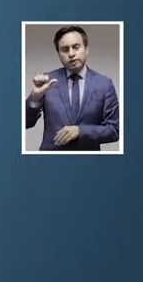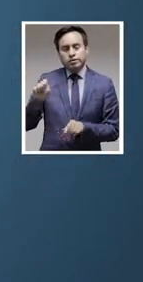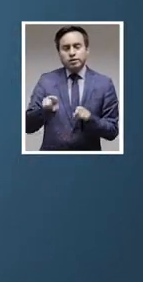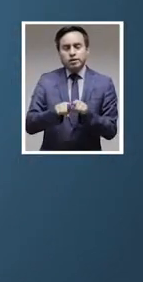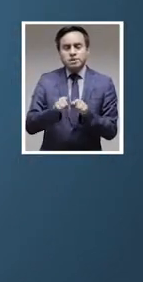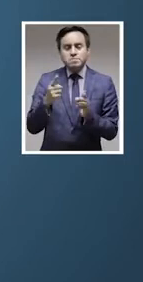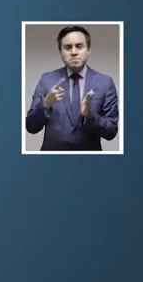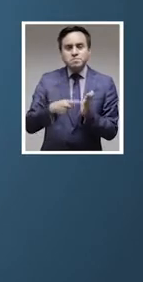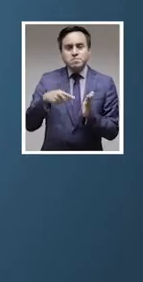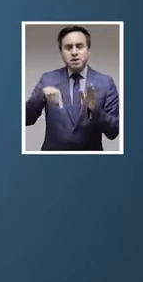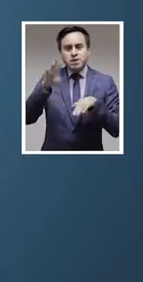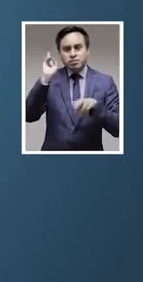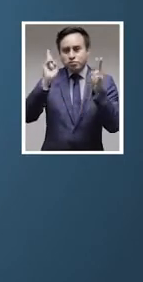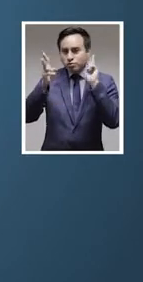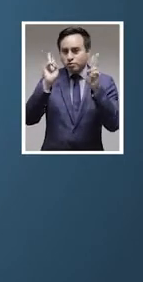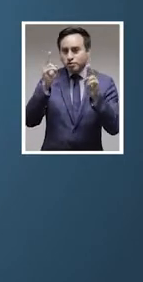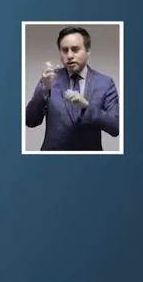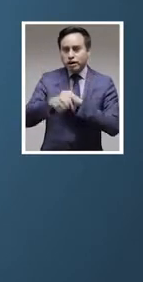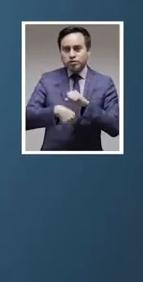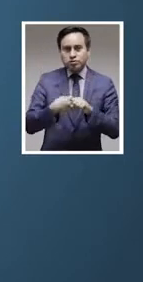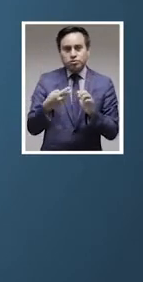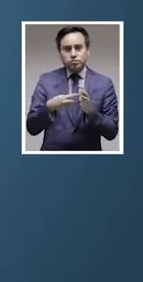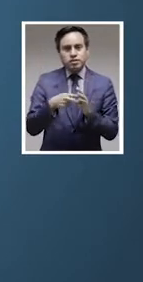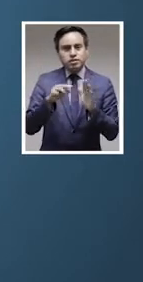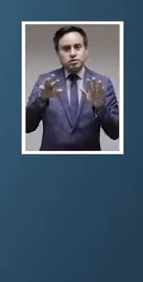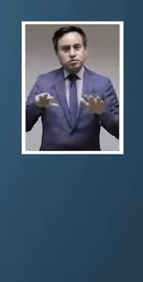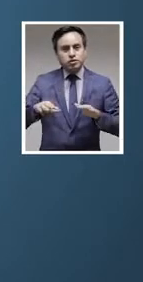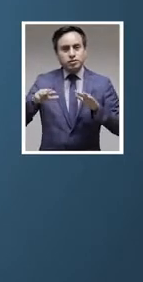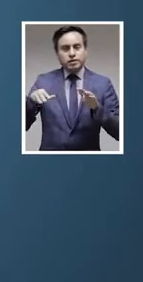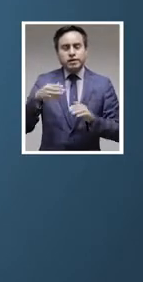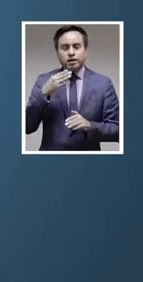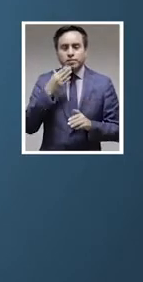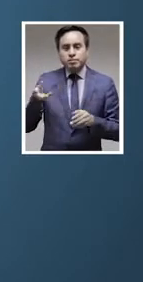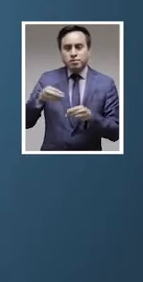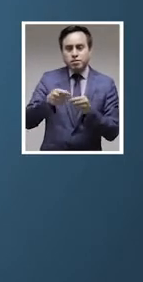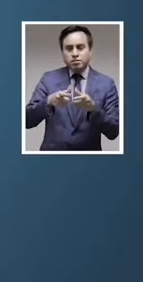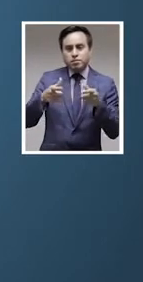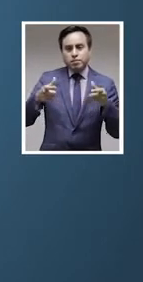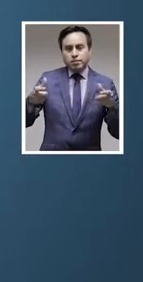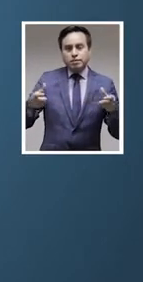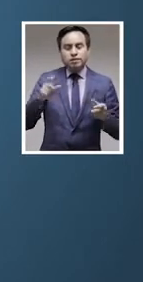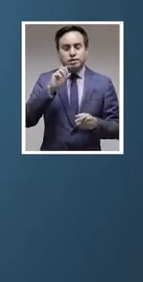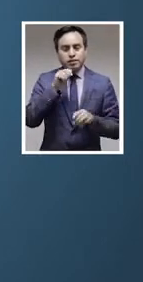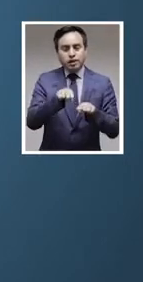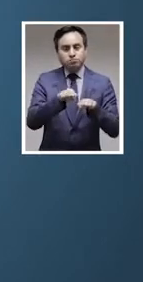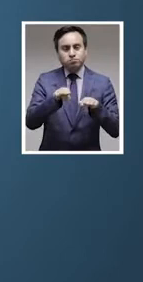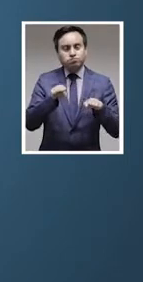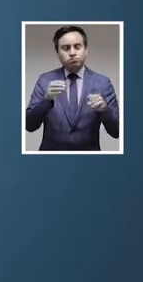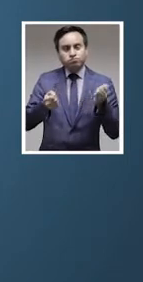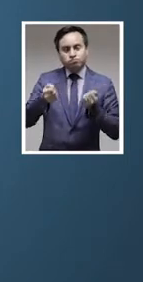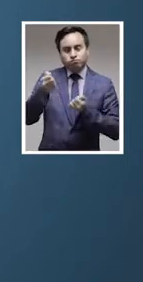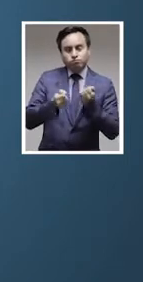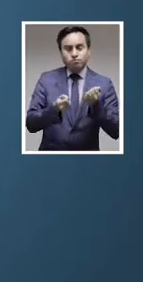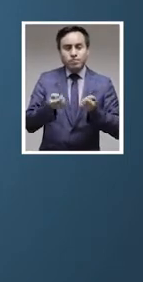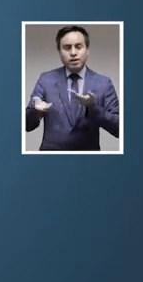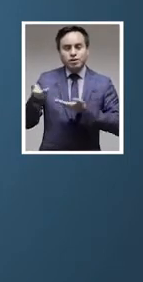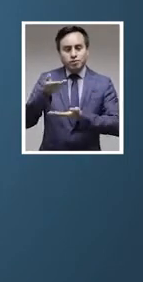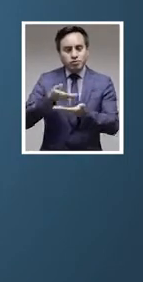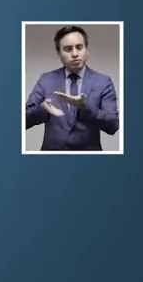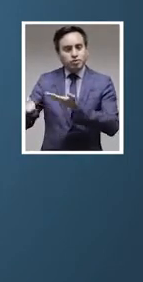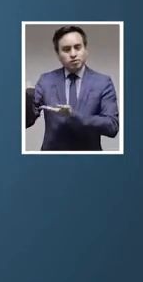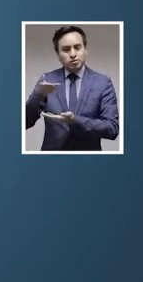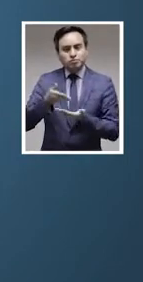buses durante el año 2019 y seguirán incorporándose en la medida que avance el plan de renovación del